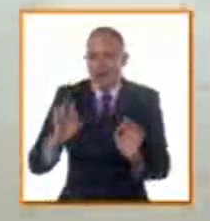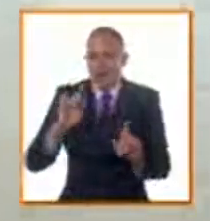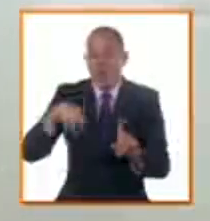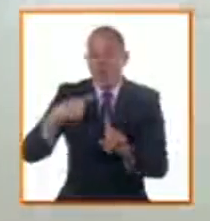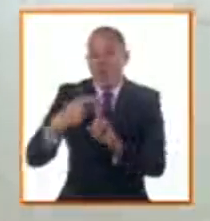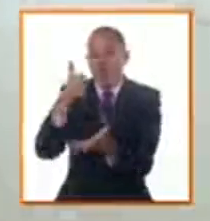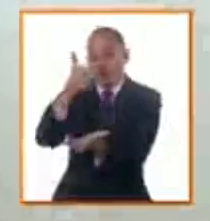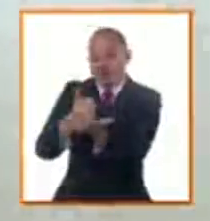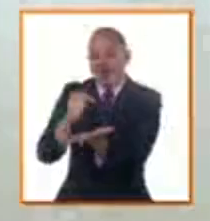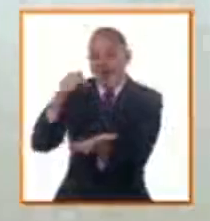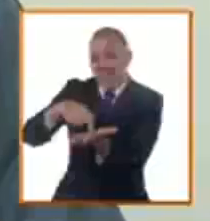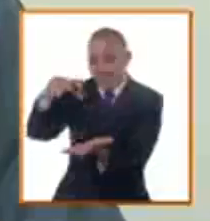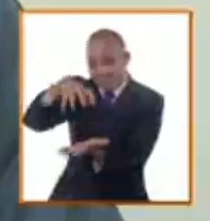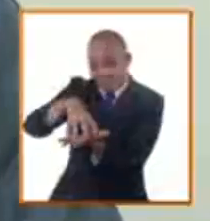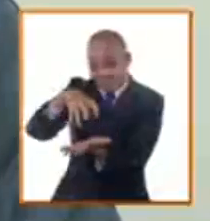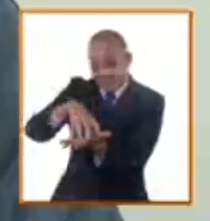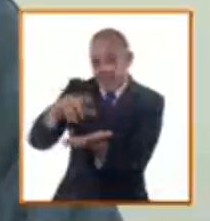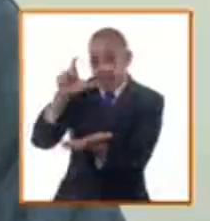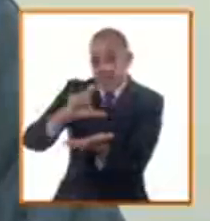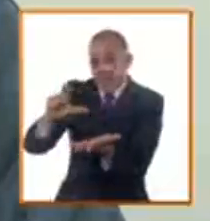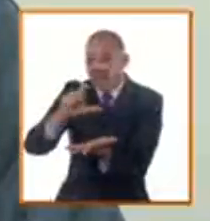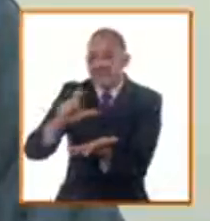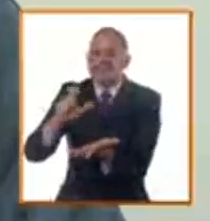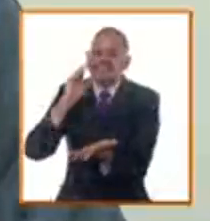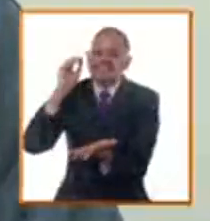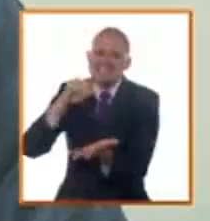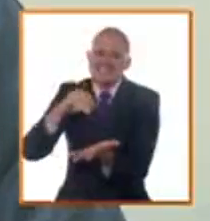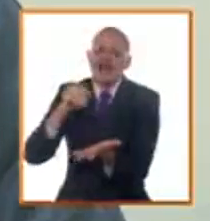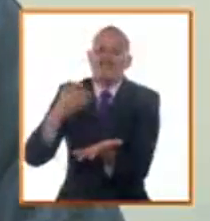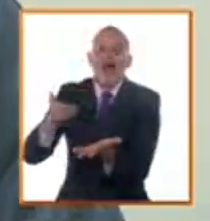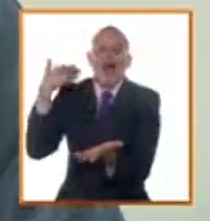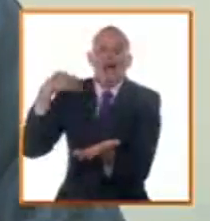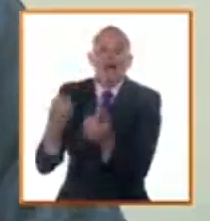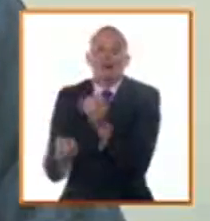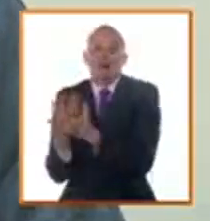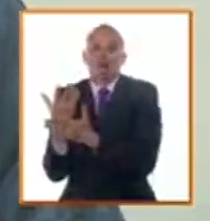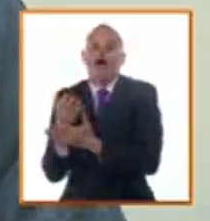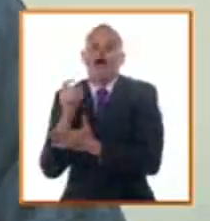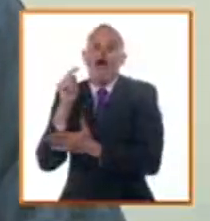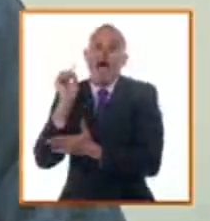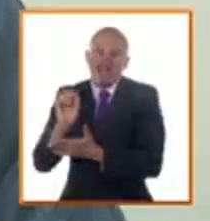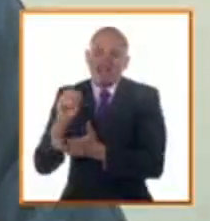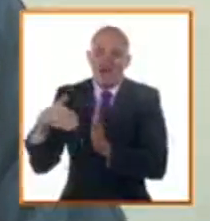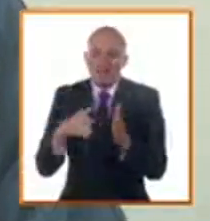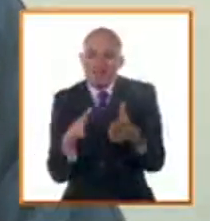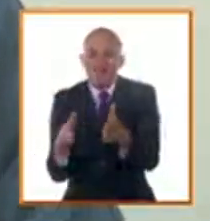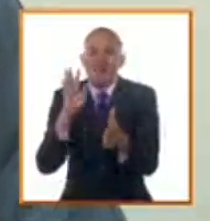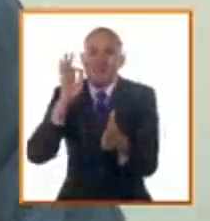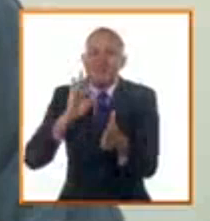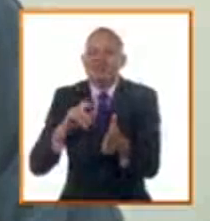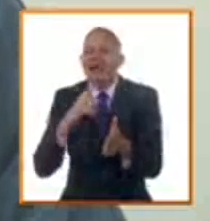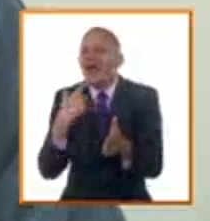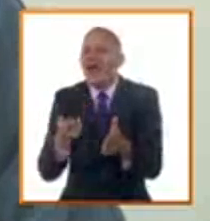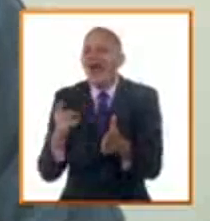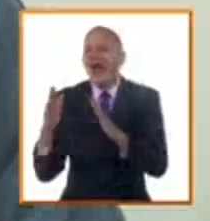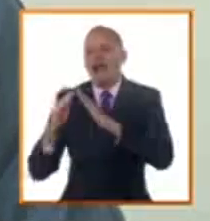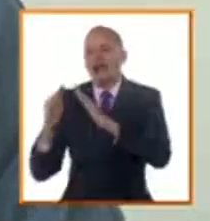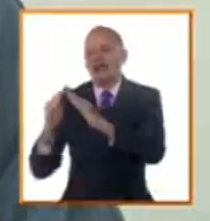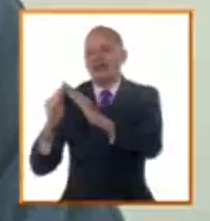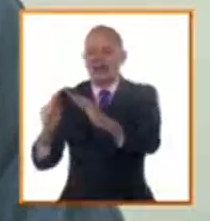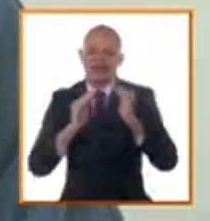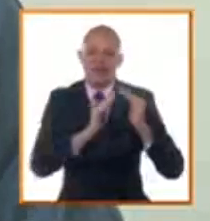Cuba, que se fundaron alrededor de los ríos, que hay muchas viviendas, hay una gran población. El municipio cabecera